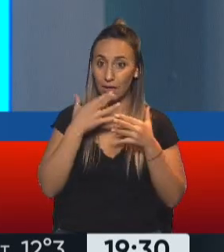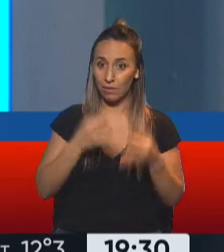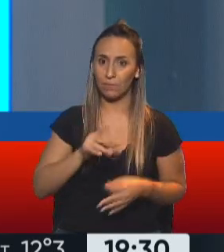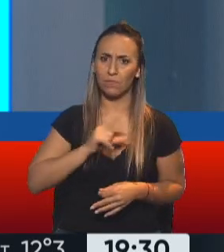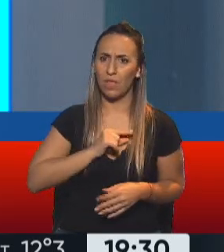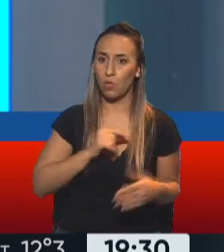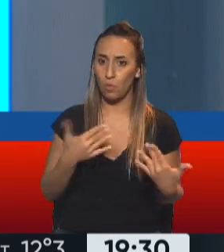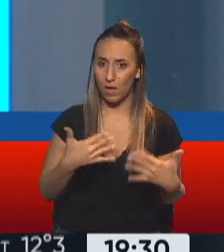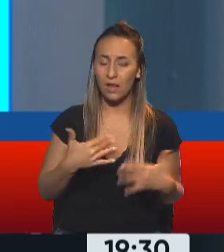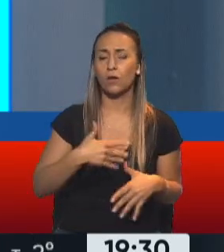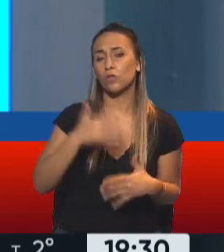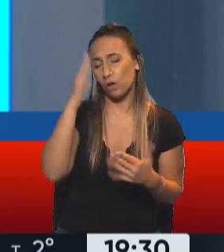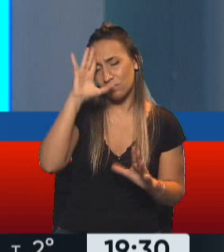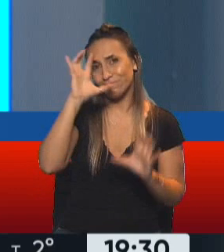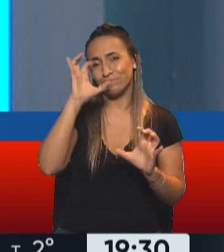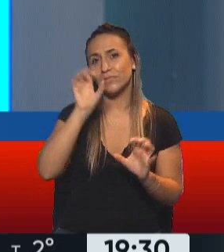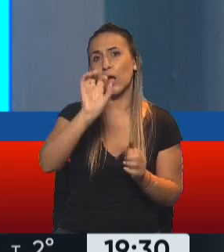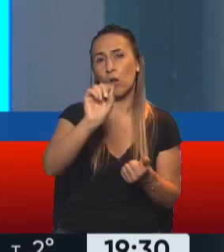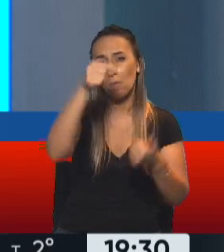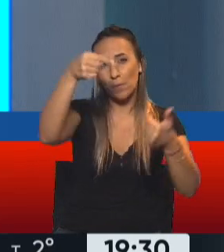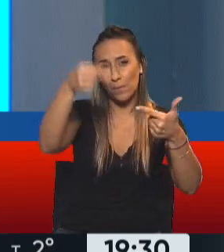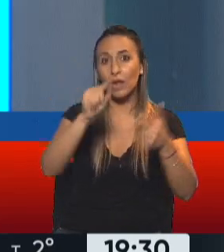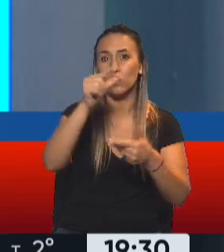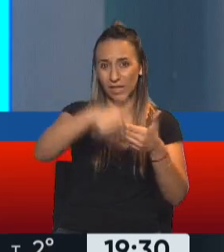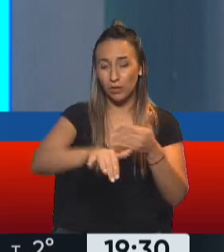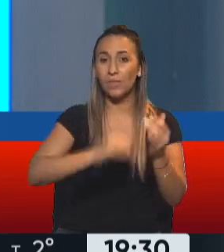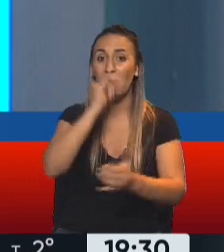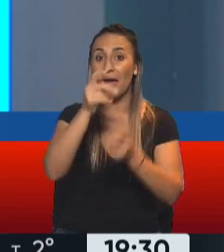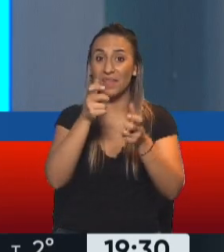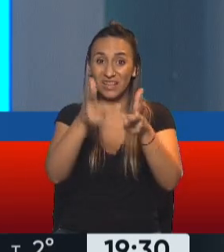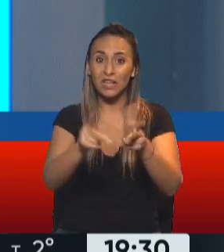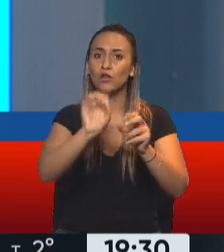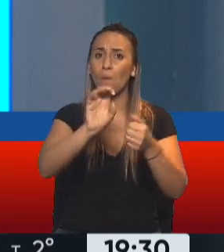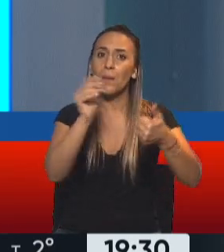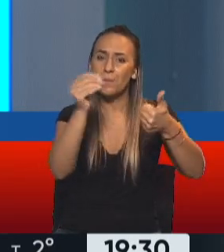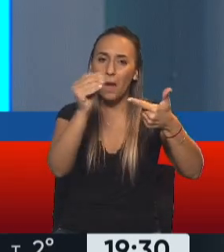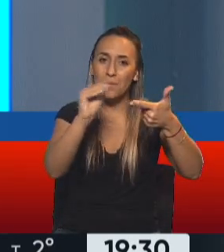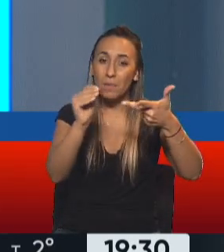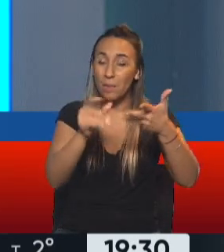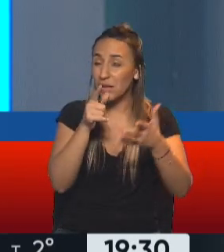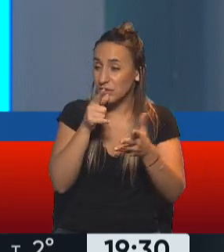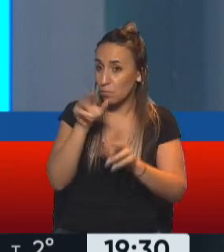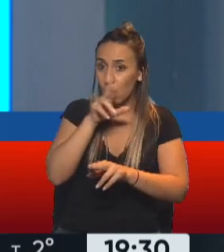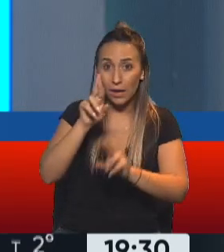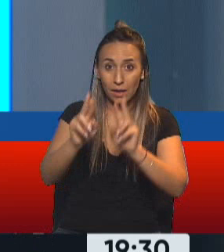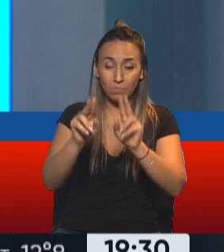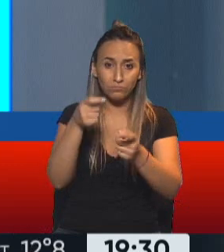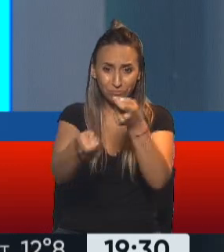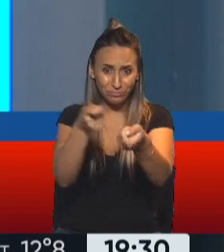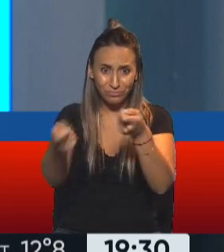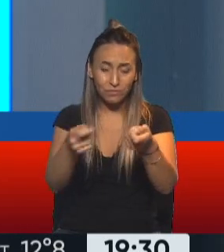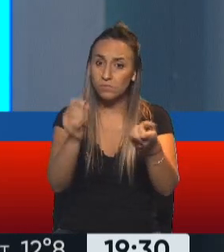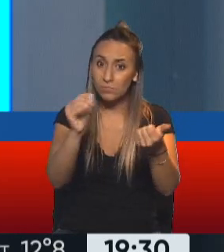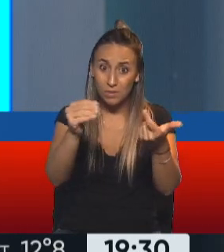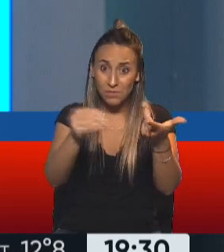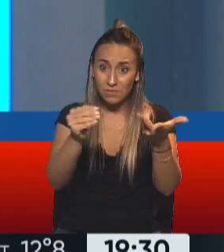que recordamos cada uno de estos nombres, ¿no? Enseguida voy a mencionar algunos más, pero parece que los nombres se siguen amontonando y el trabajo que hay que hacer es un trabajo